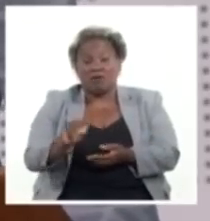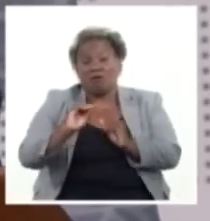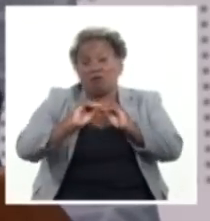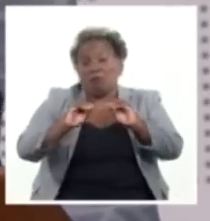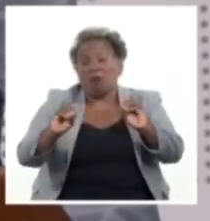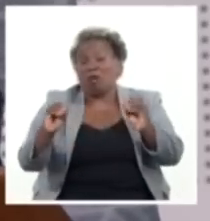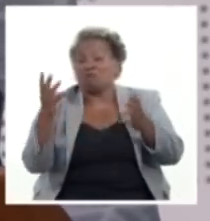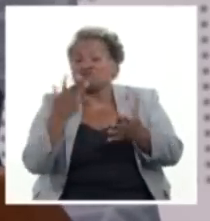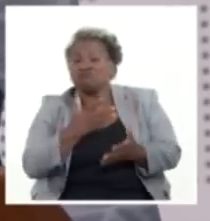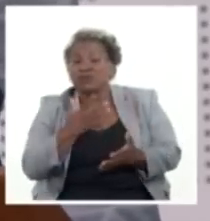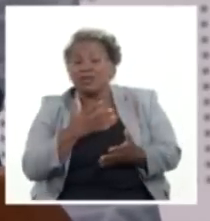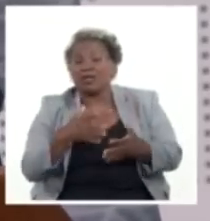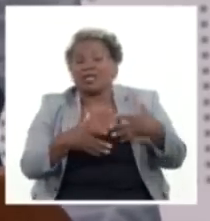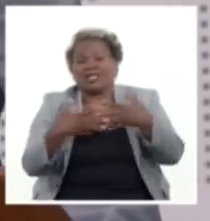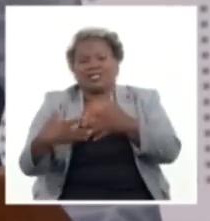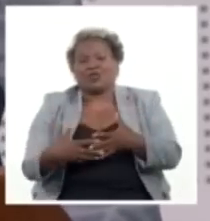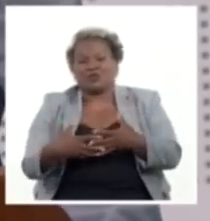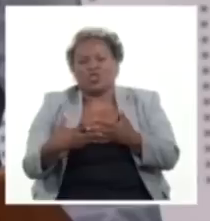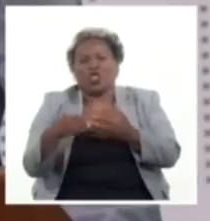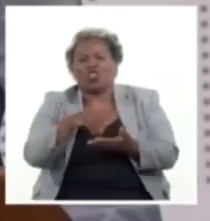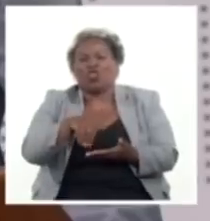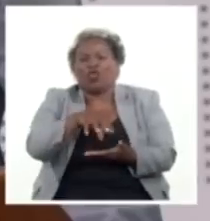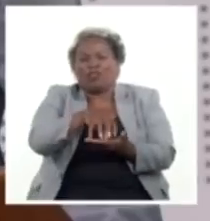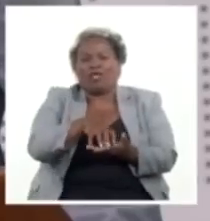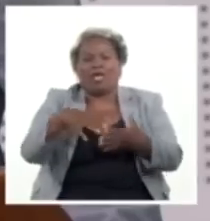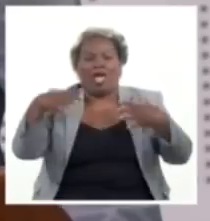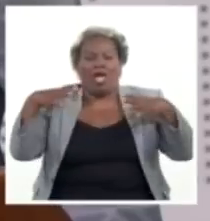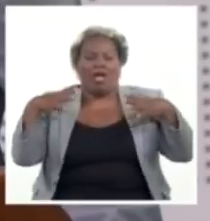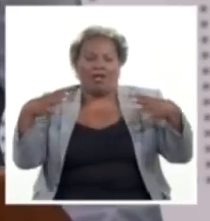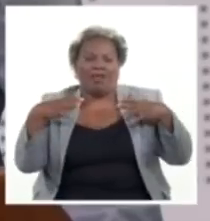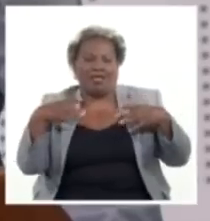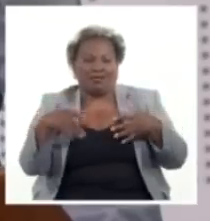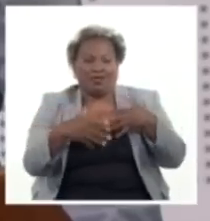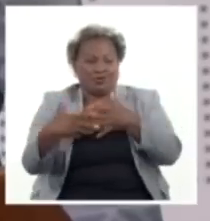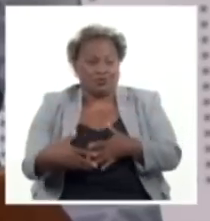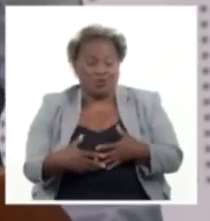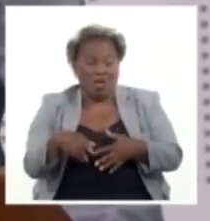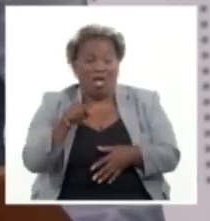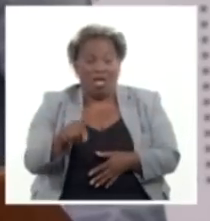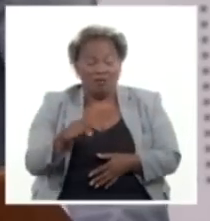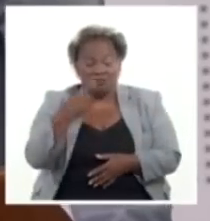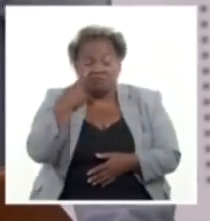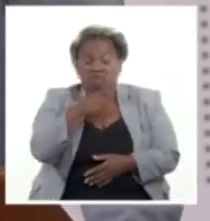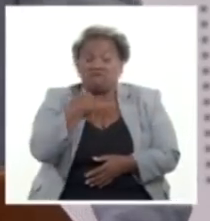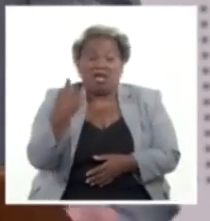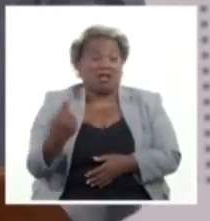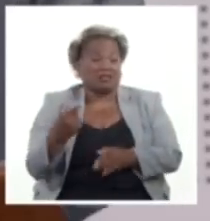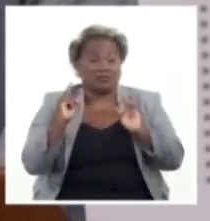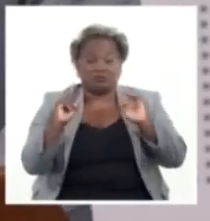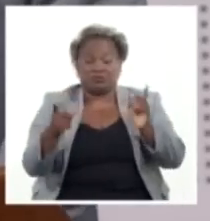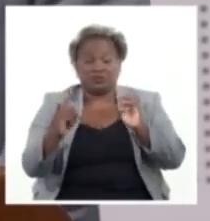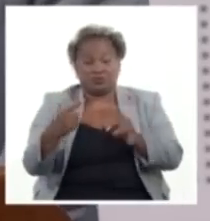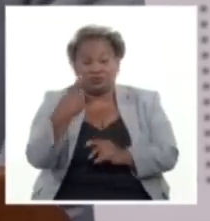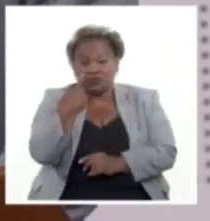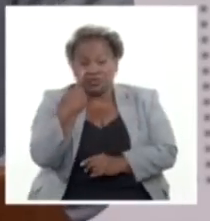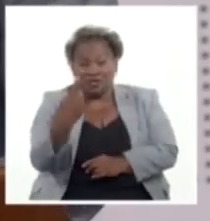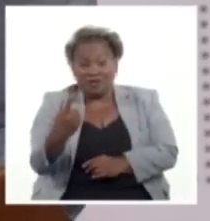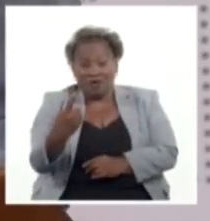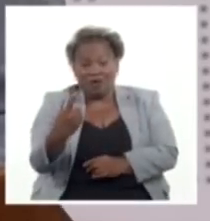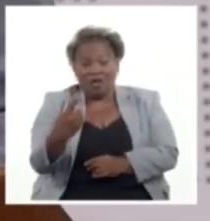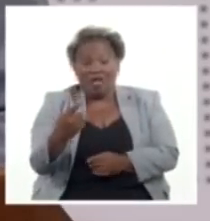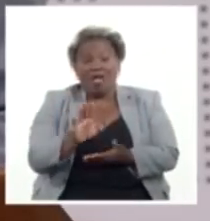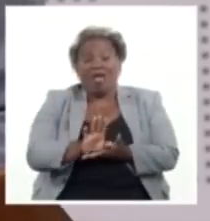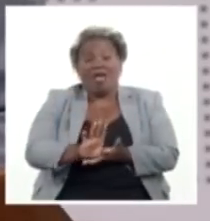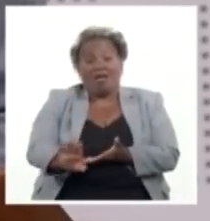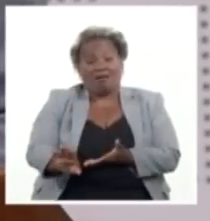Unidos en la ciudad de Los Ángeles terminó siendo un fracaso político y una demostración del aislamiento que sufre